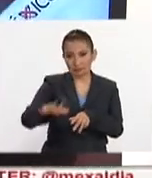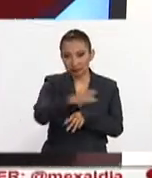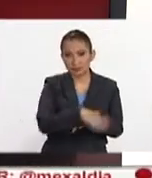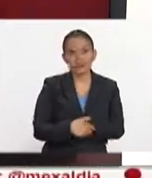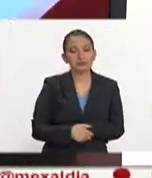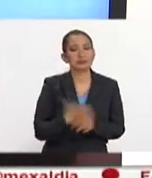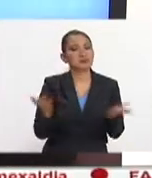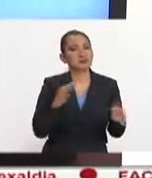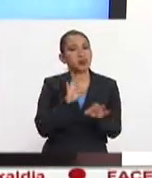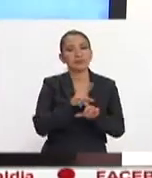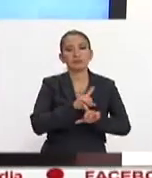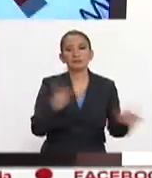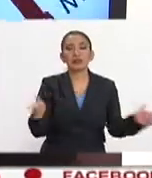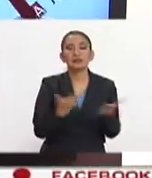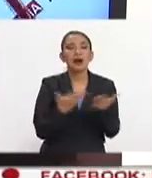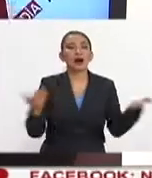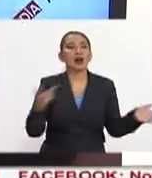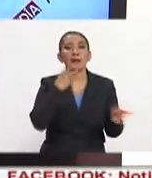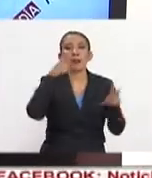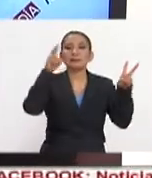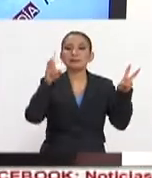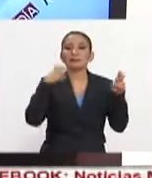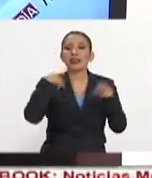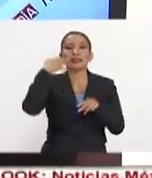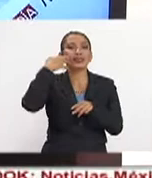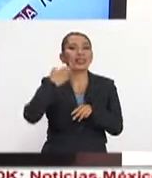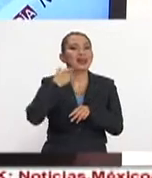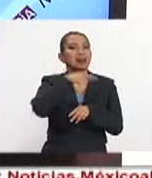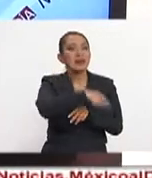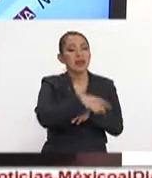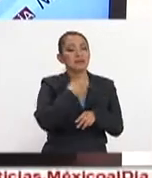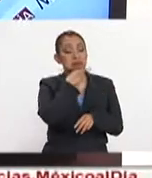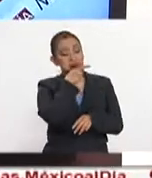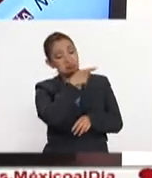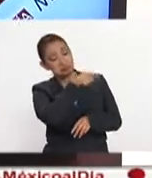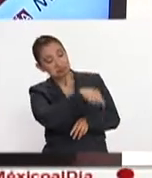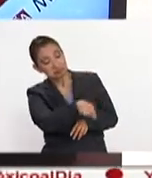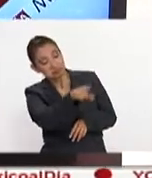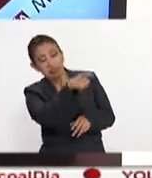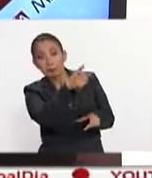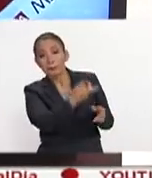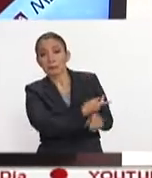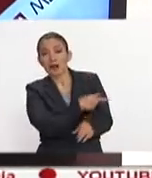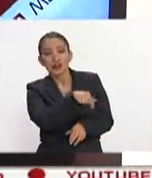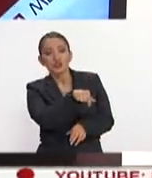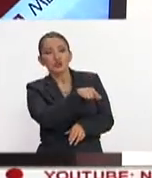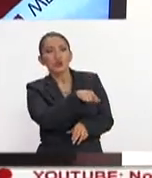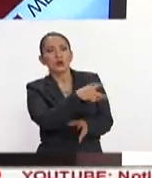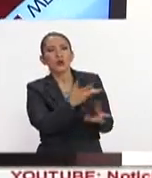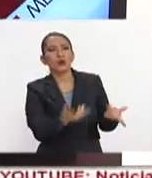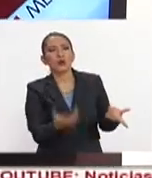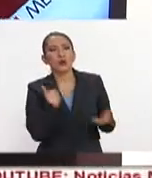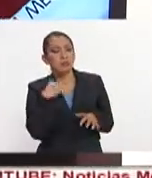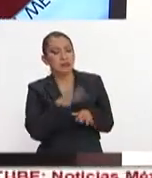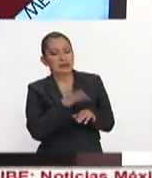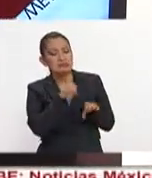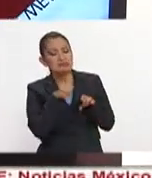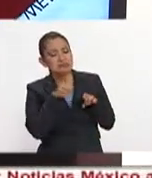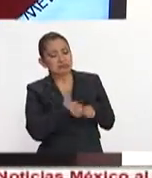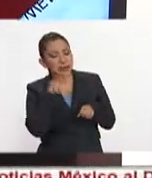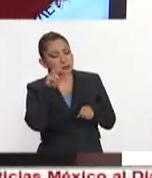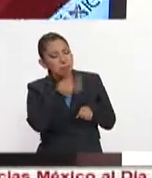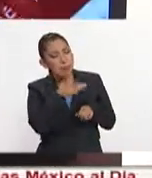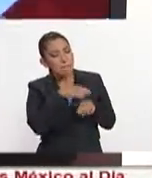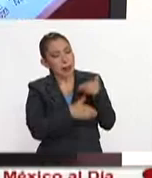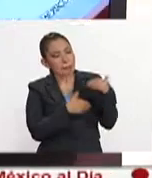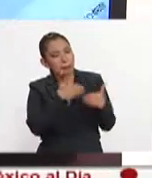Así que pues todo listo. Y ahora hablemos de los Tigres, porque tenemos que mencionar lo que está sucediendo con este equipo que cada vez pues se